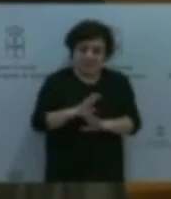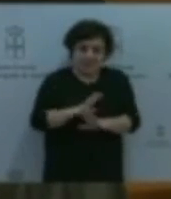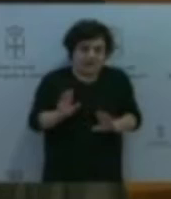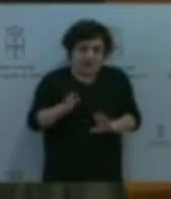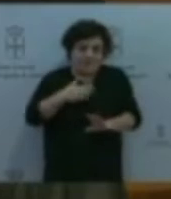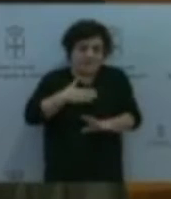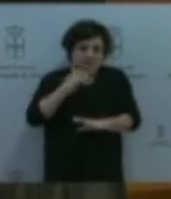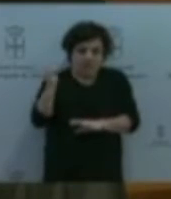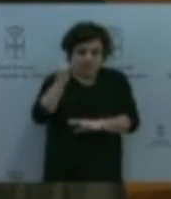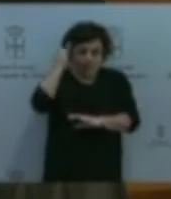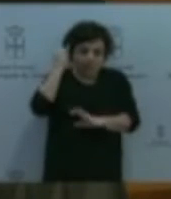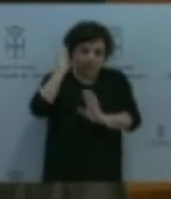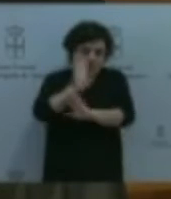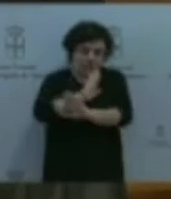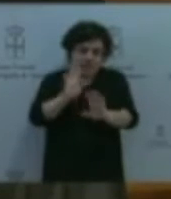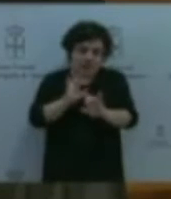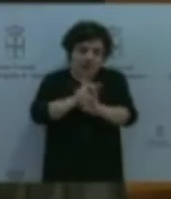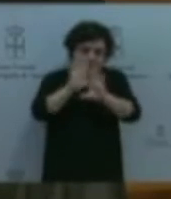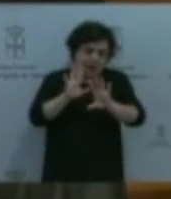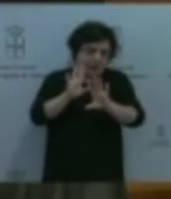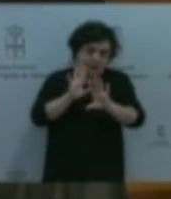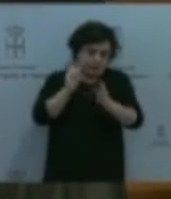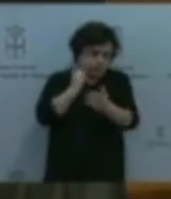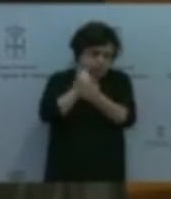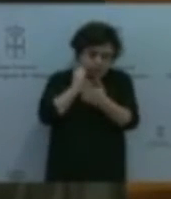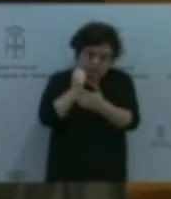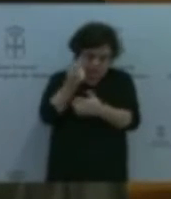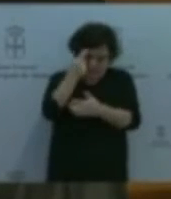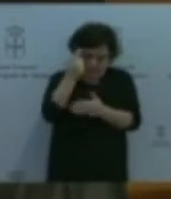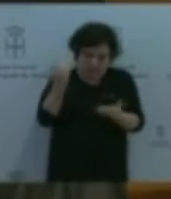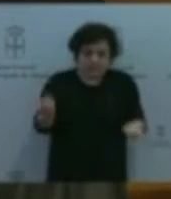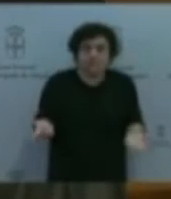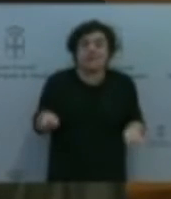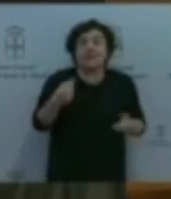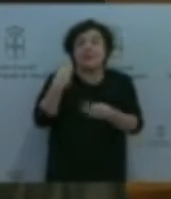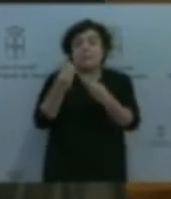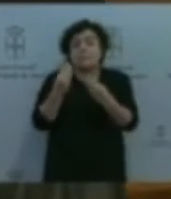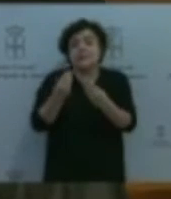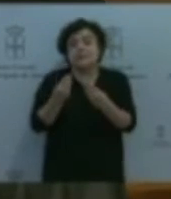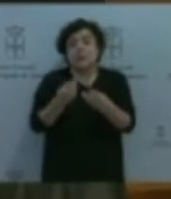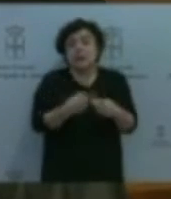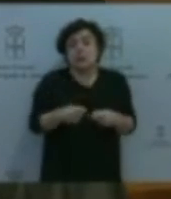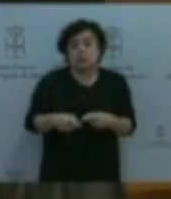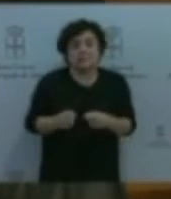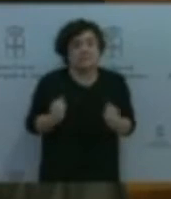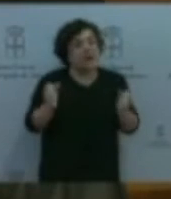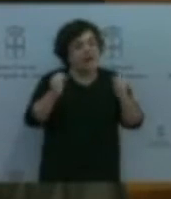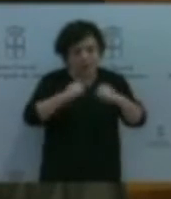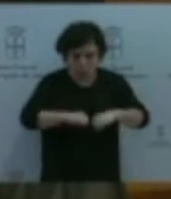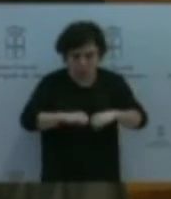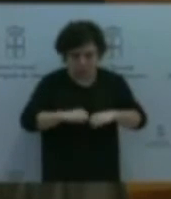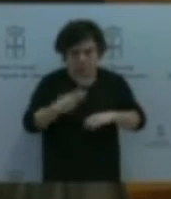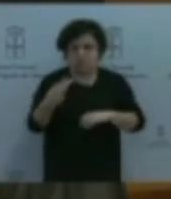claramente marcada. Creo que hay cosas en las que estamos de acuerdo. Nosotros no nos conformamos únicamente